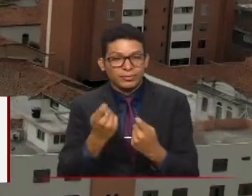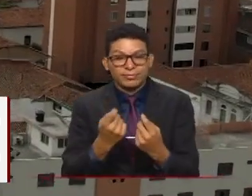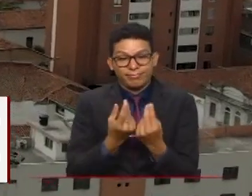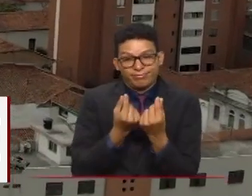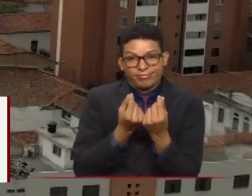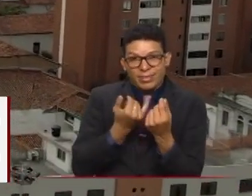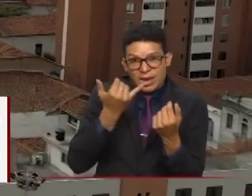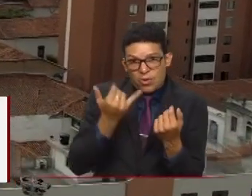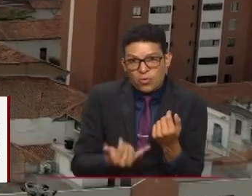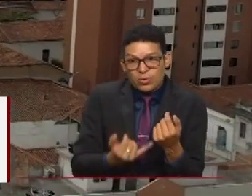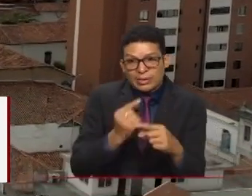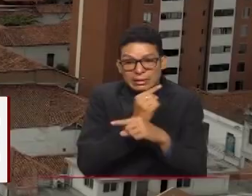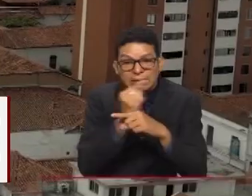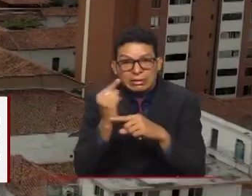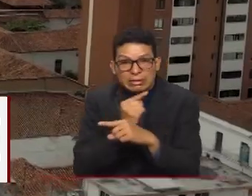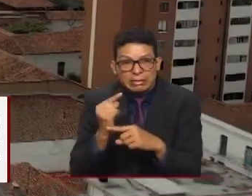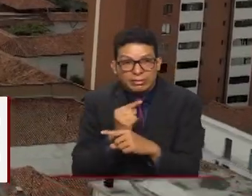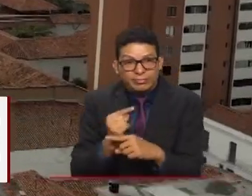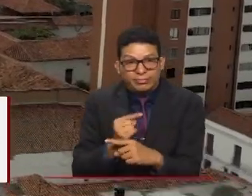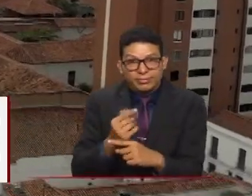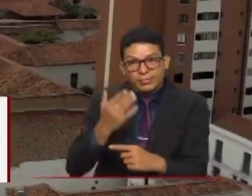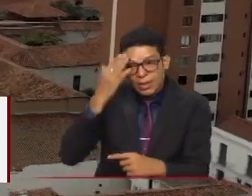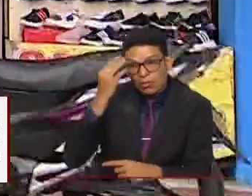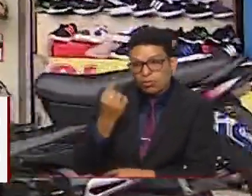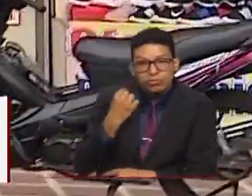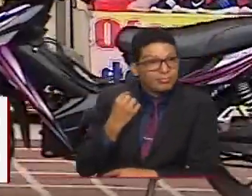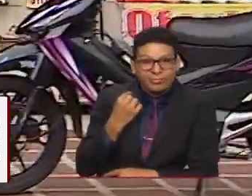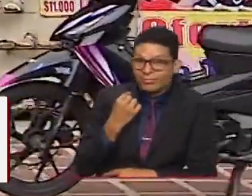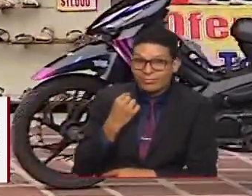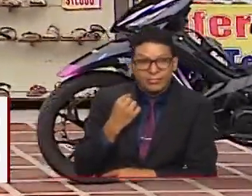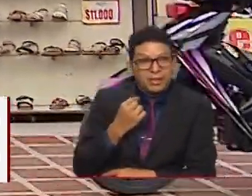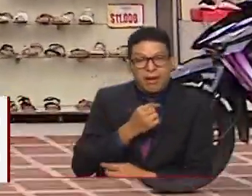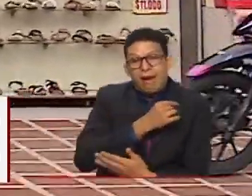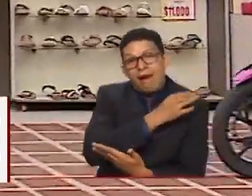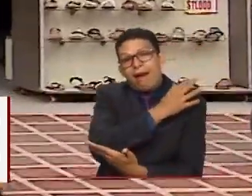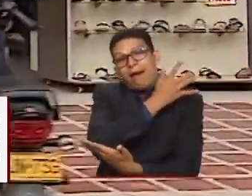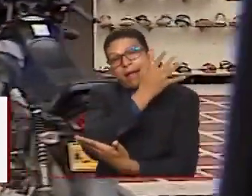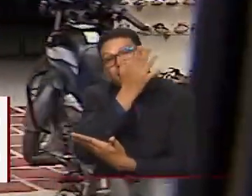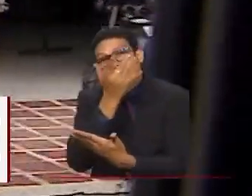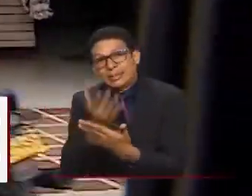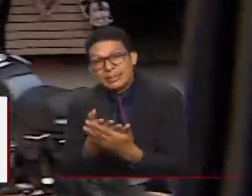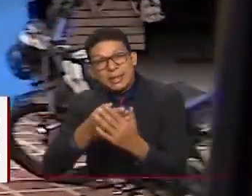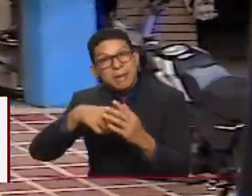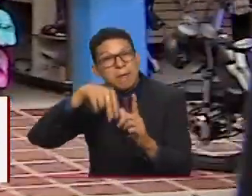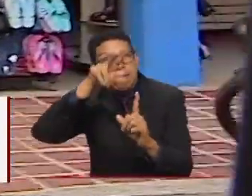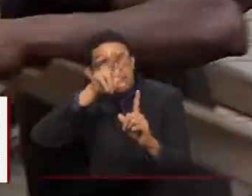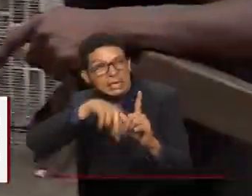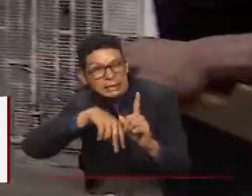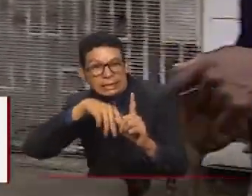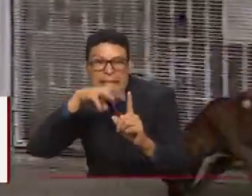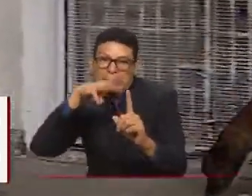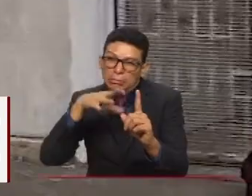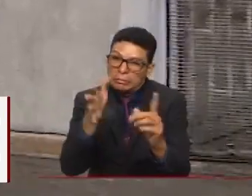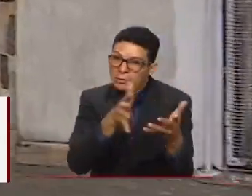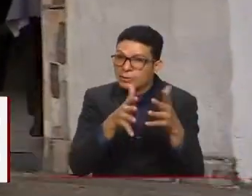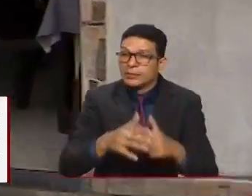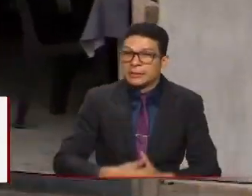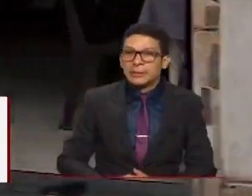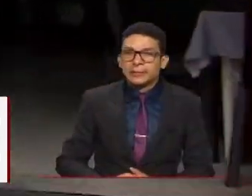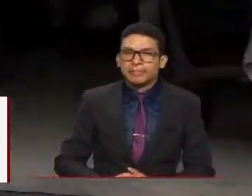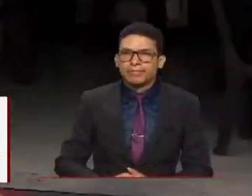estos estas últimas semanas porque no hablamos de esta última semana sino de todo lo que ha ocurrido en los últimos meses mire esto ha ido acumulándose